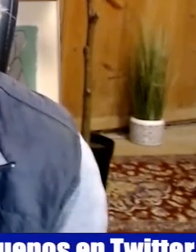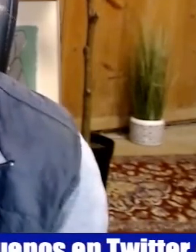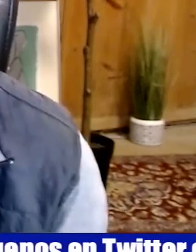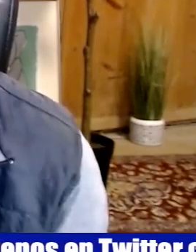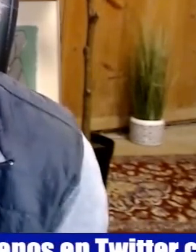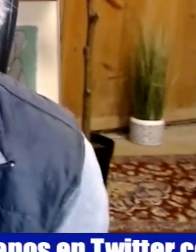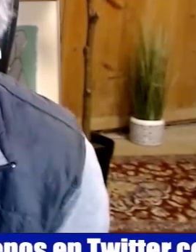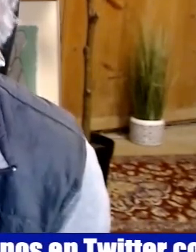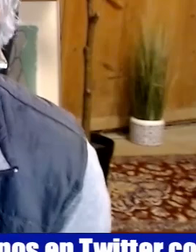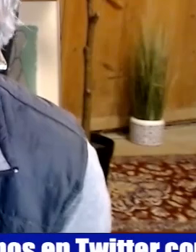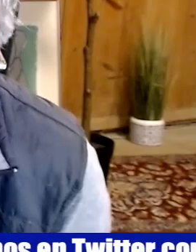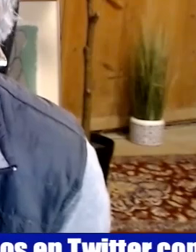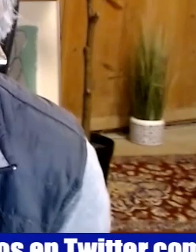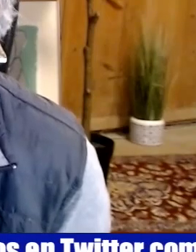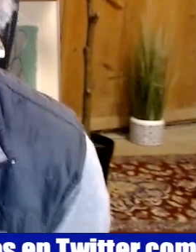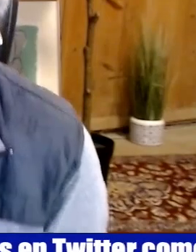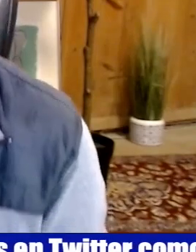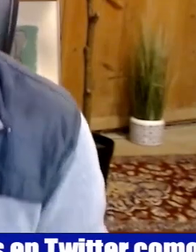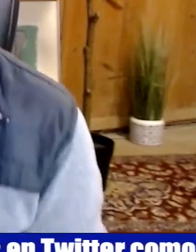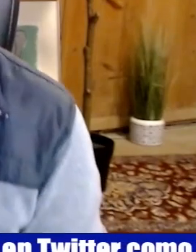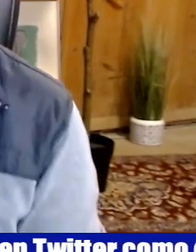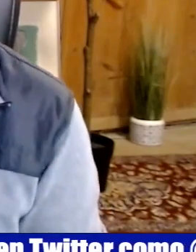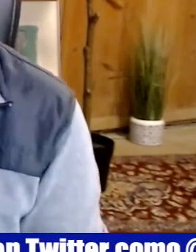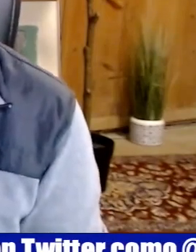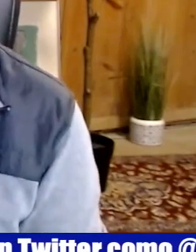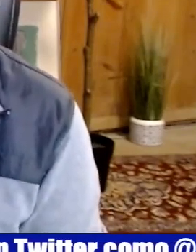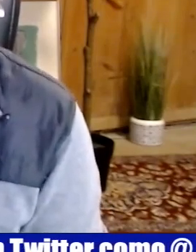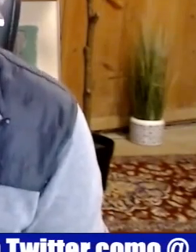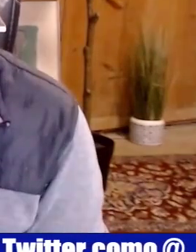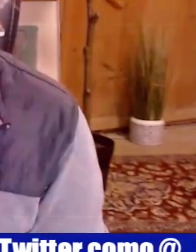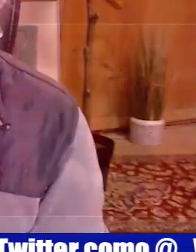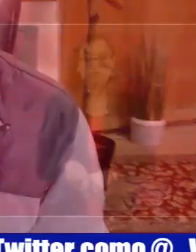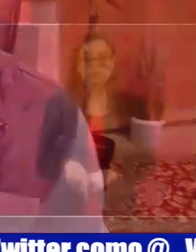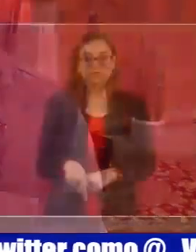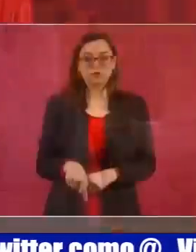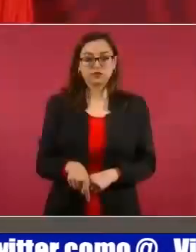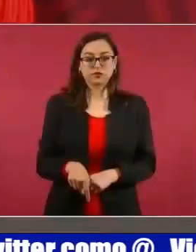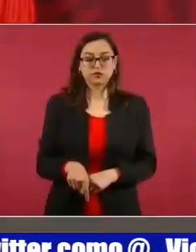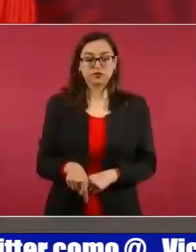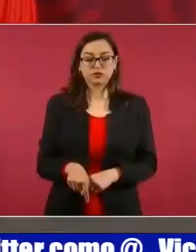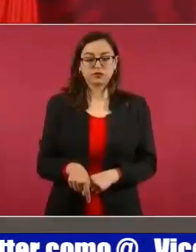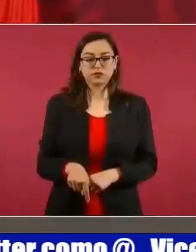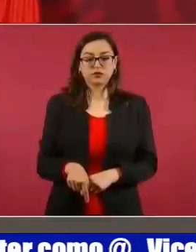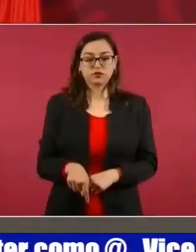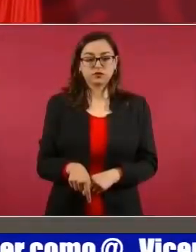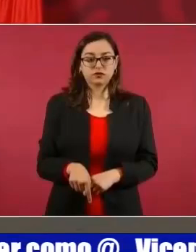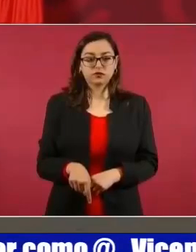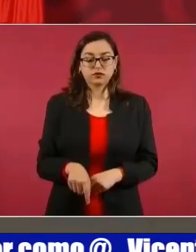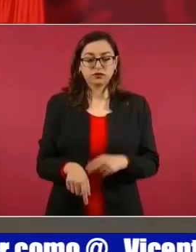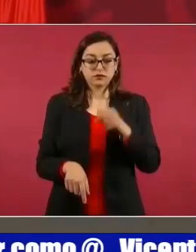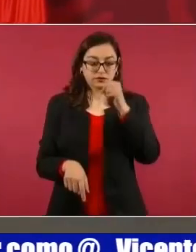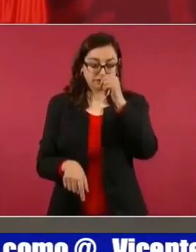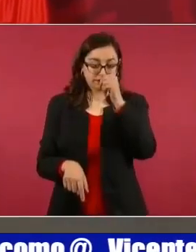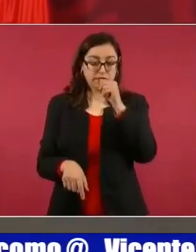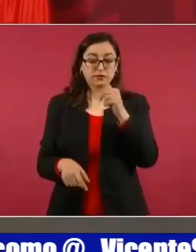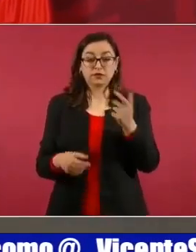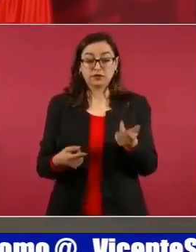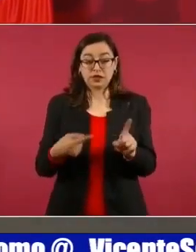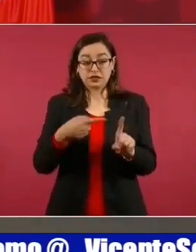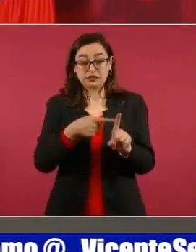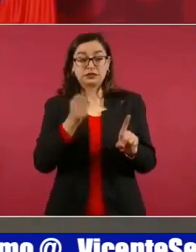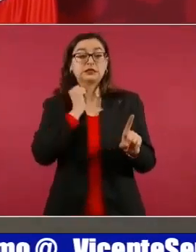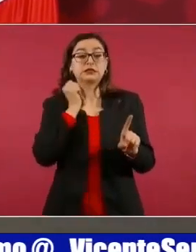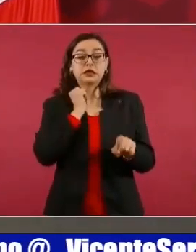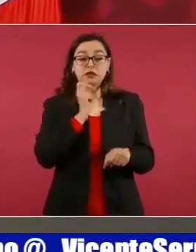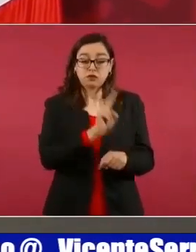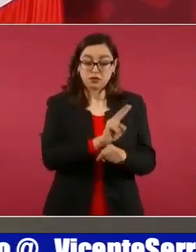revelación que hace el presidente López Obrador. El presidente mencionó que se le cuestiona mucho